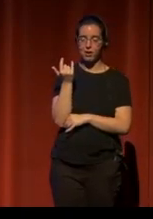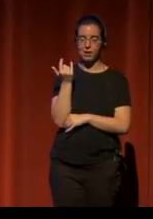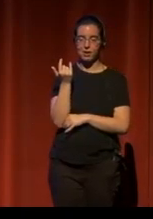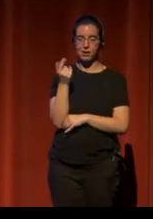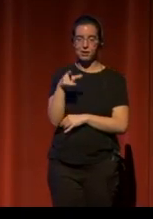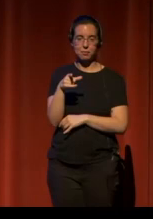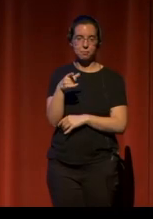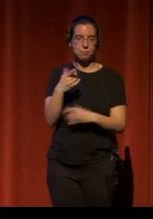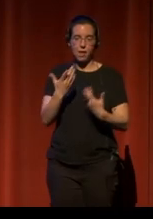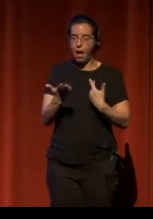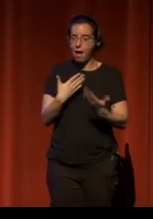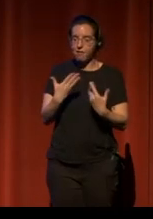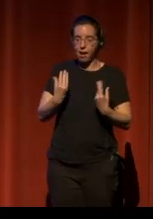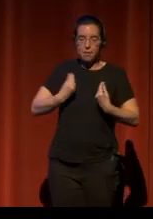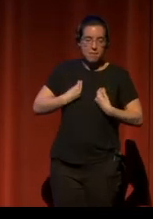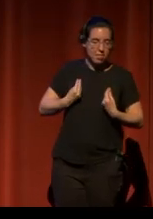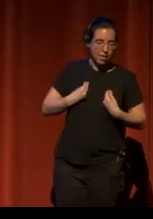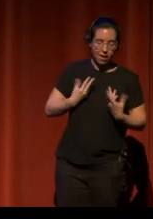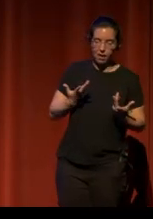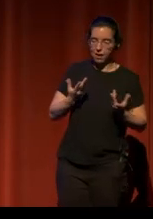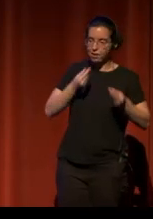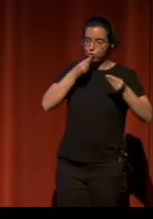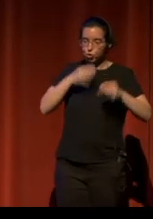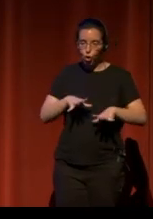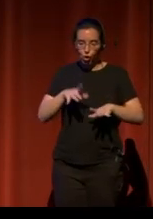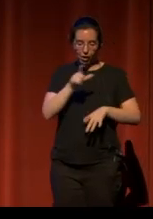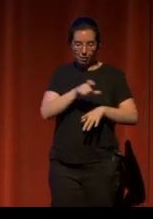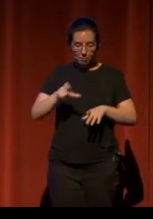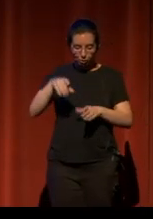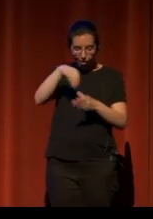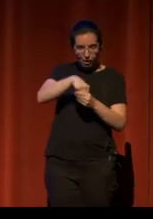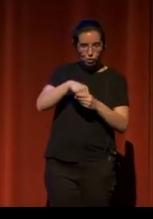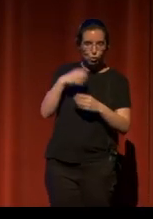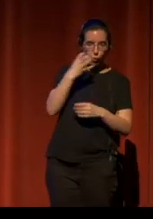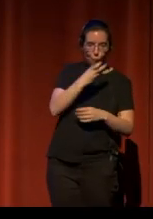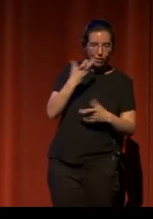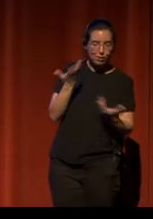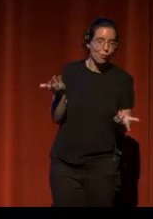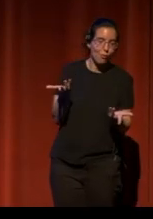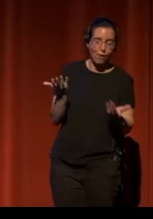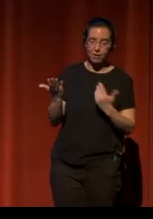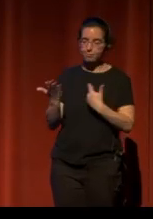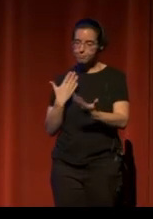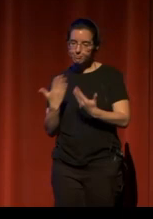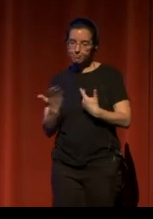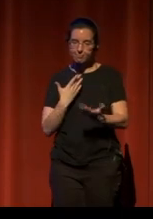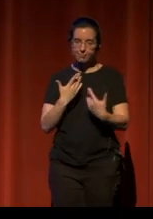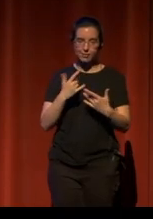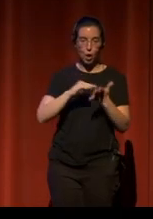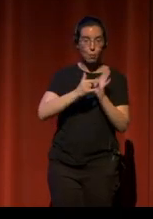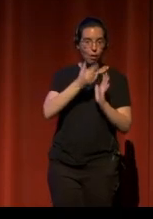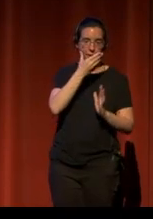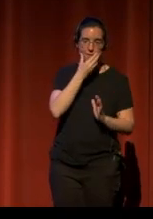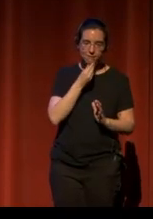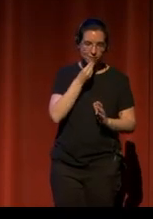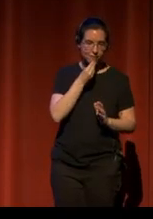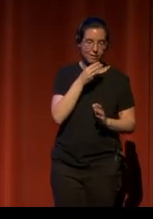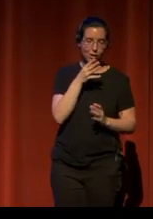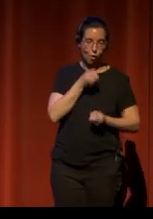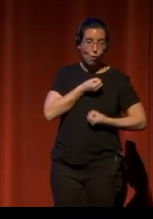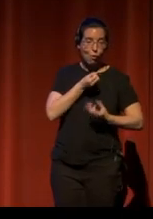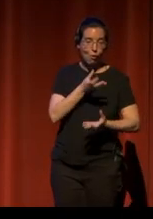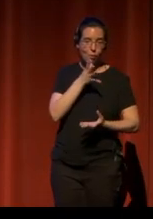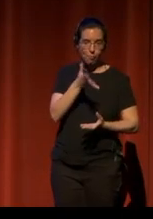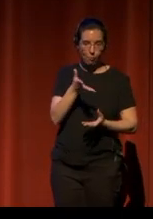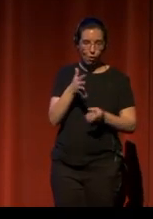un poco de la vida hablar de los personajes hablar de cómo se sentían etcétera no un proyecto muy bonito que os lo cuento porque tiene mucho que ver con con el